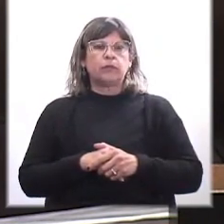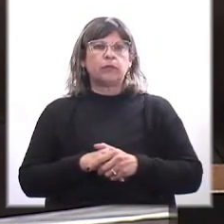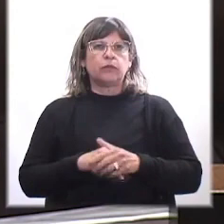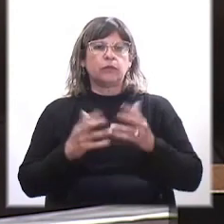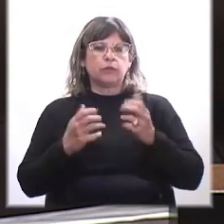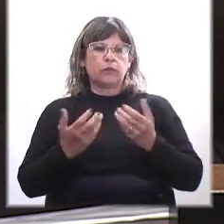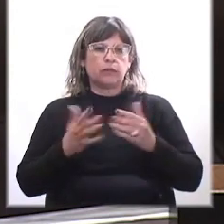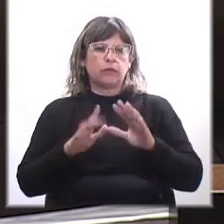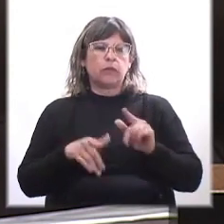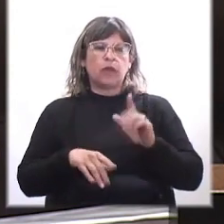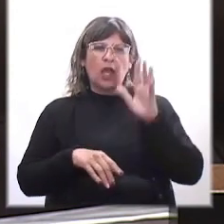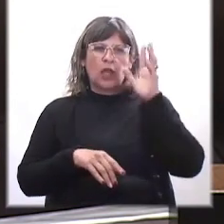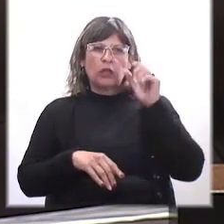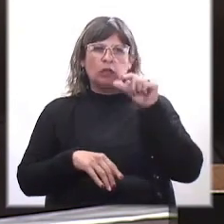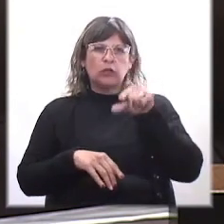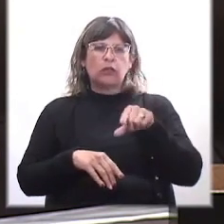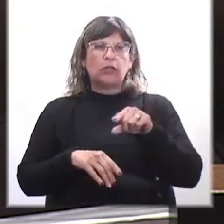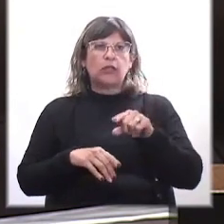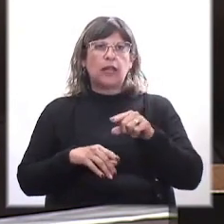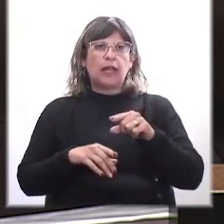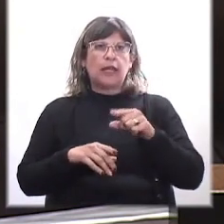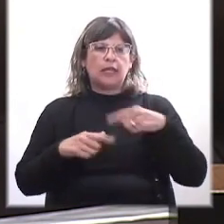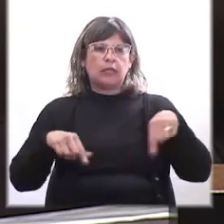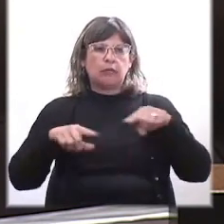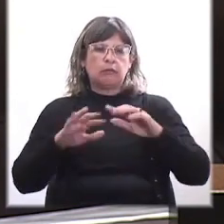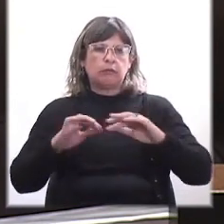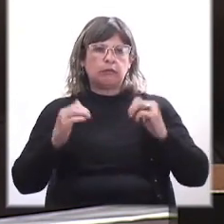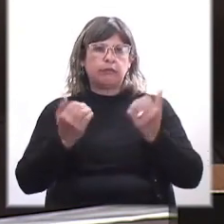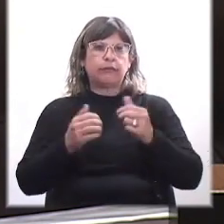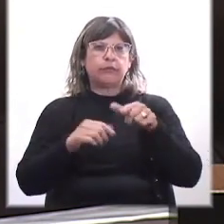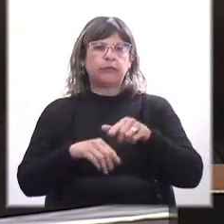Queremos iniciar recordándole a este cuerpo